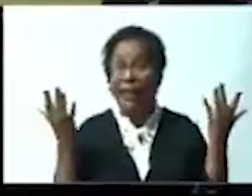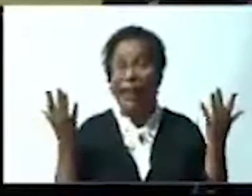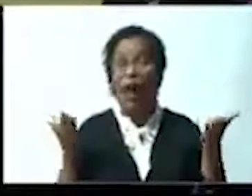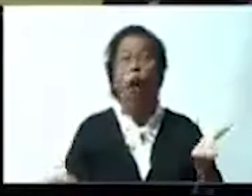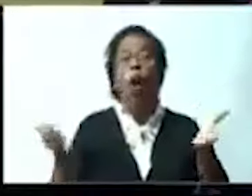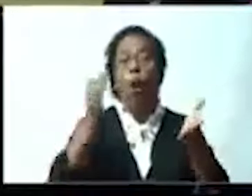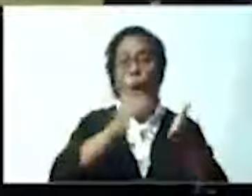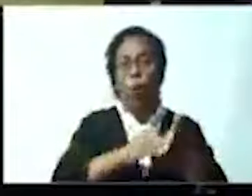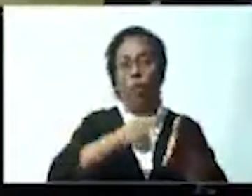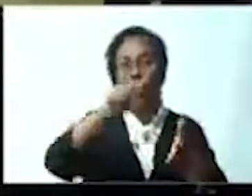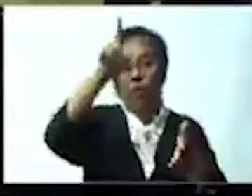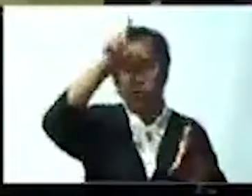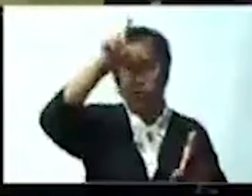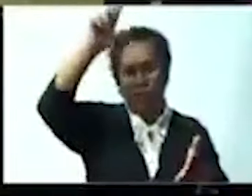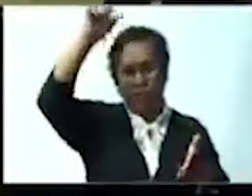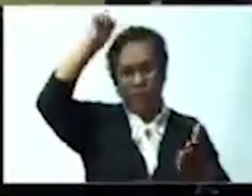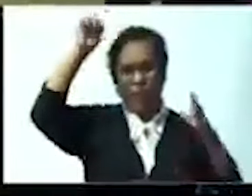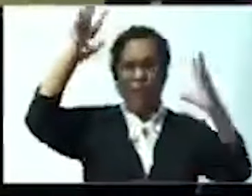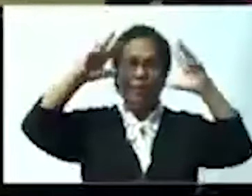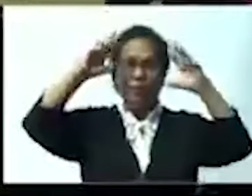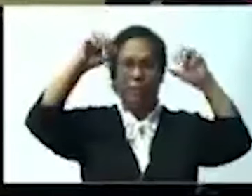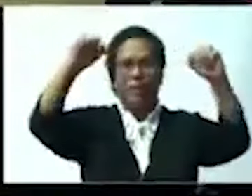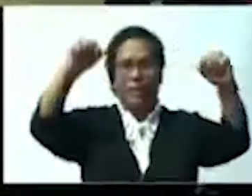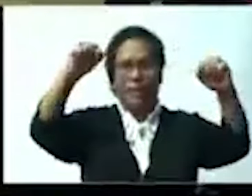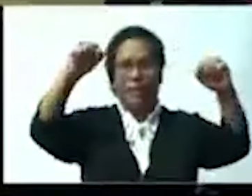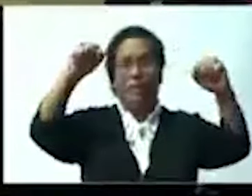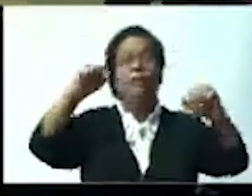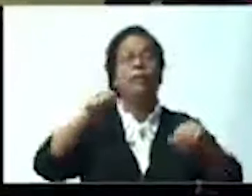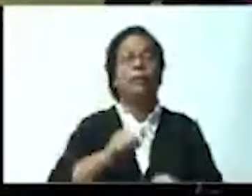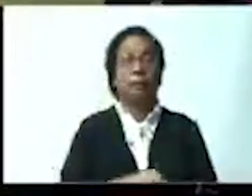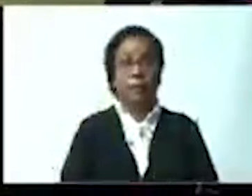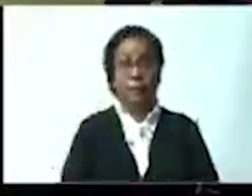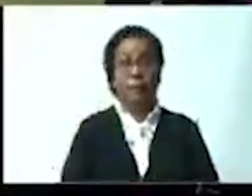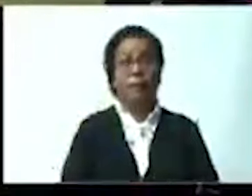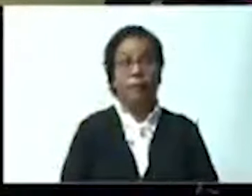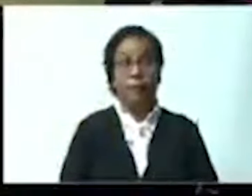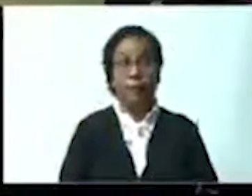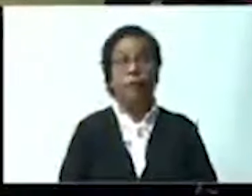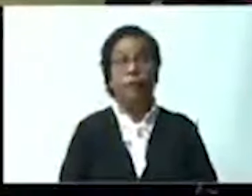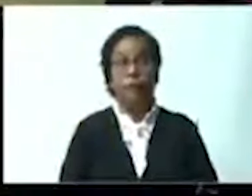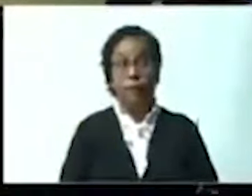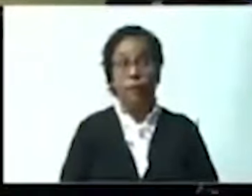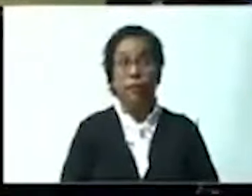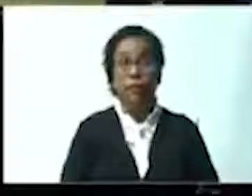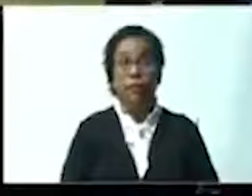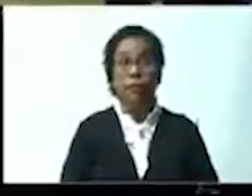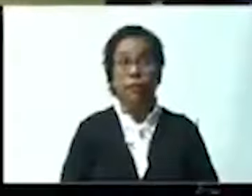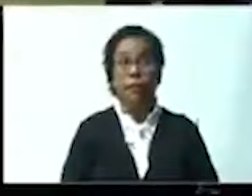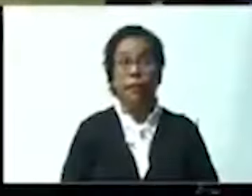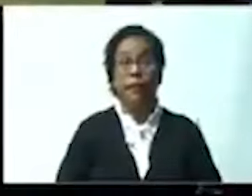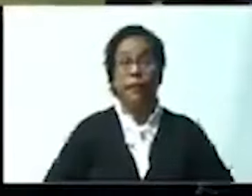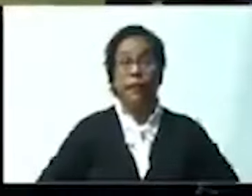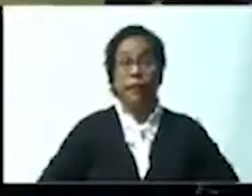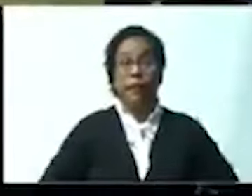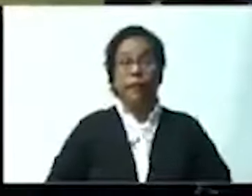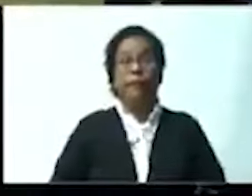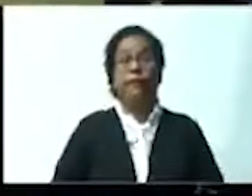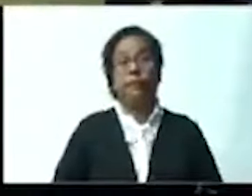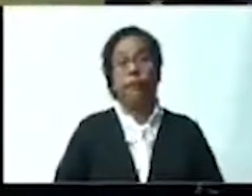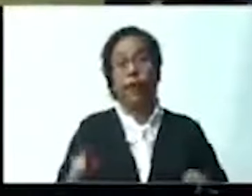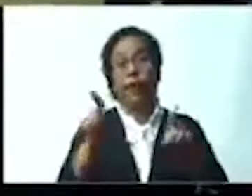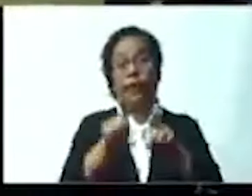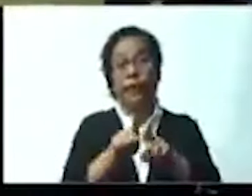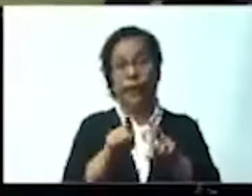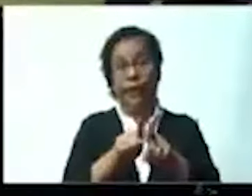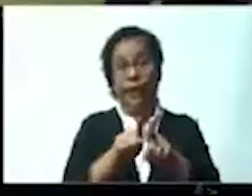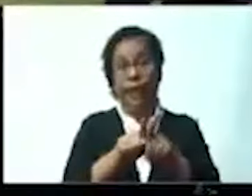2024, más el flujo de pasajeros que ellos proyectan, que como quiera los riesgos son del Estado para el peaje sombra, se